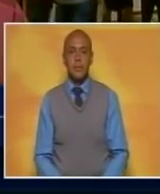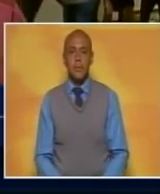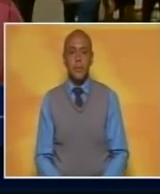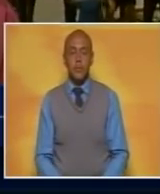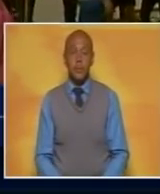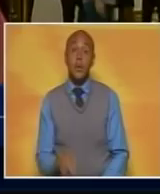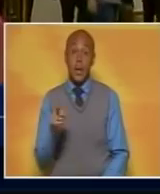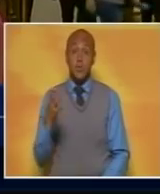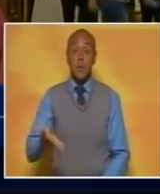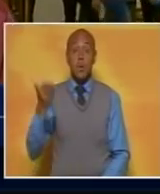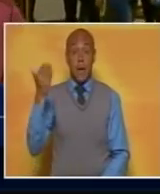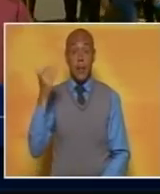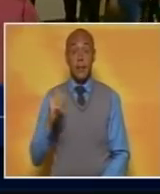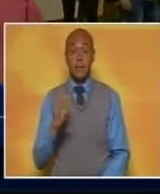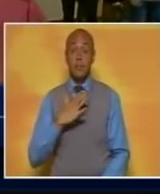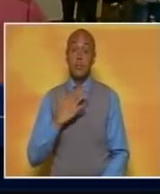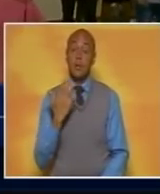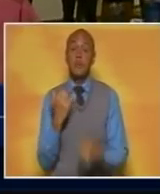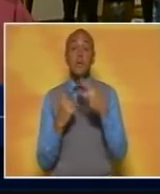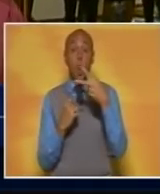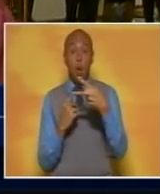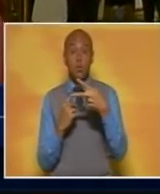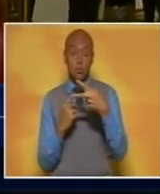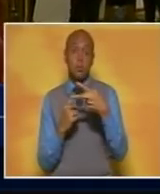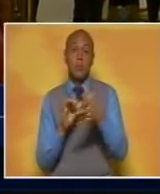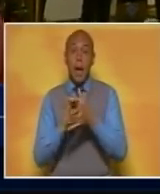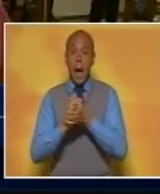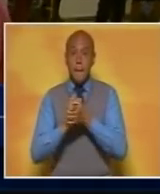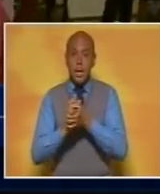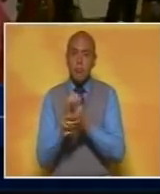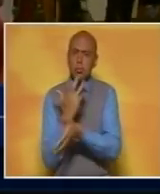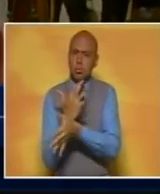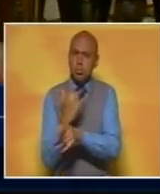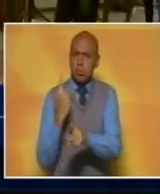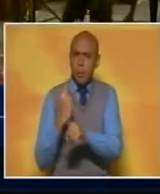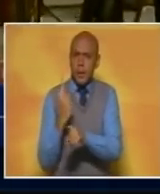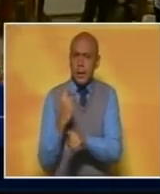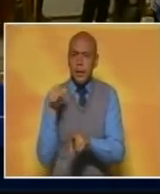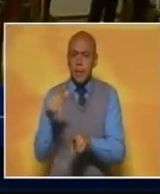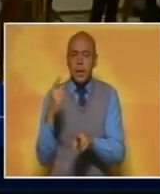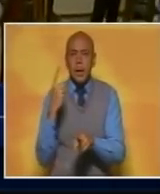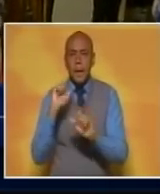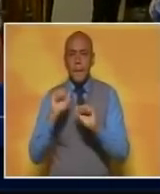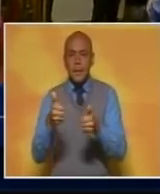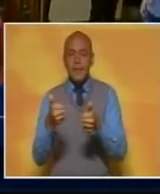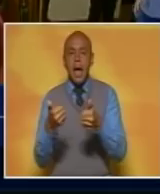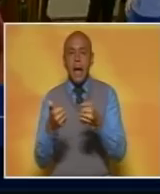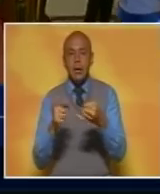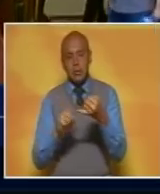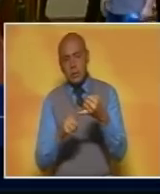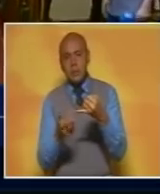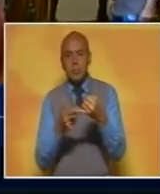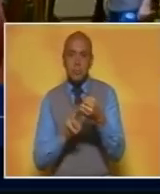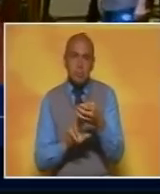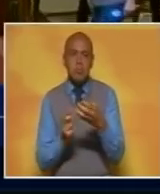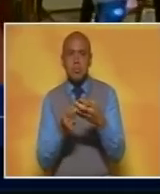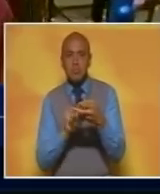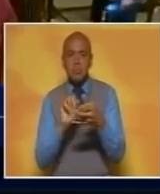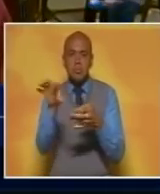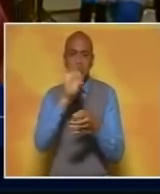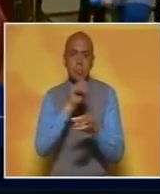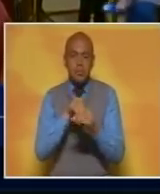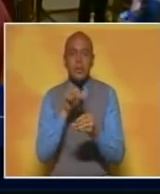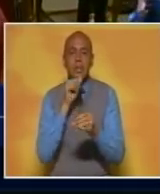Es importante porque son 2 partidos amistosos de cara a lo que está haciendo nuestra preparación para empezar la eliminatoria. Trataremos de